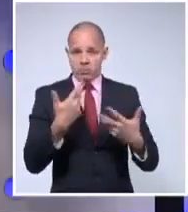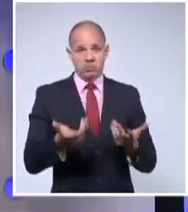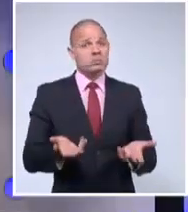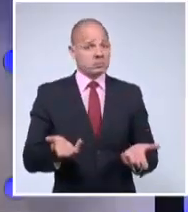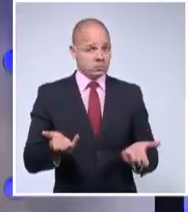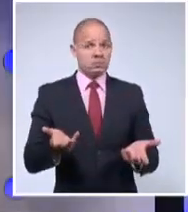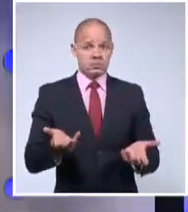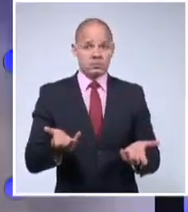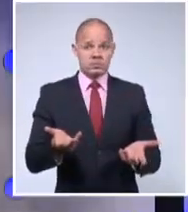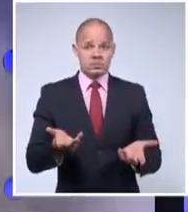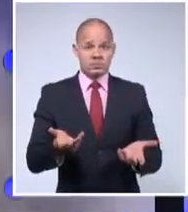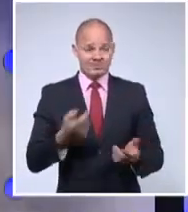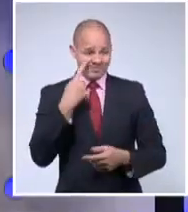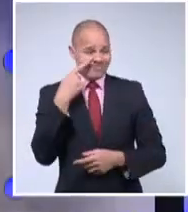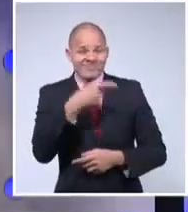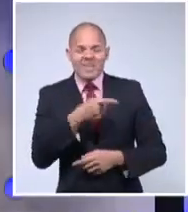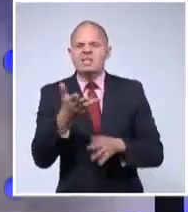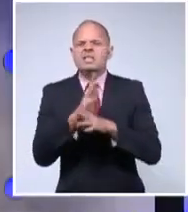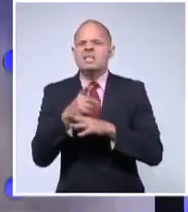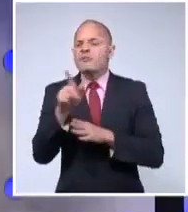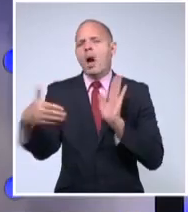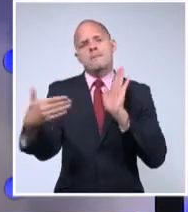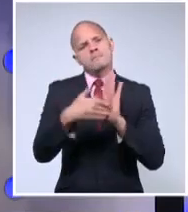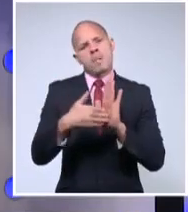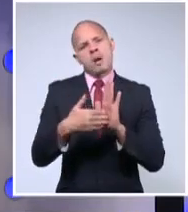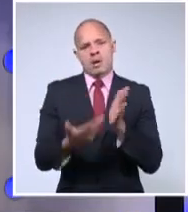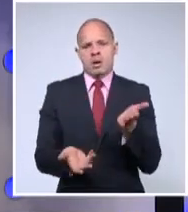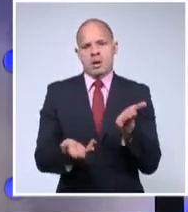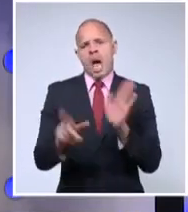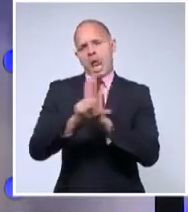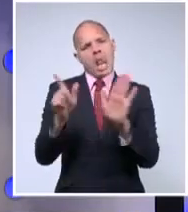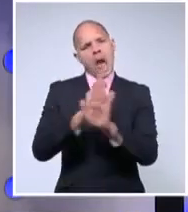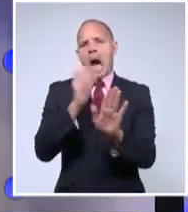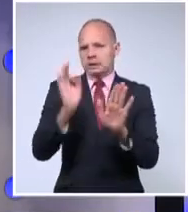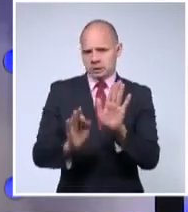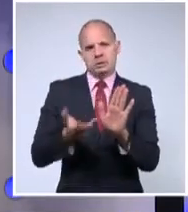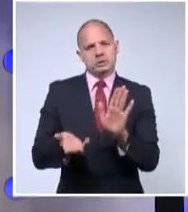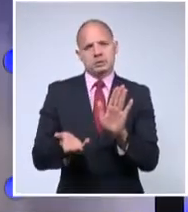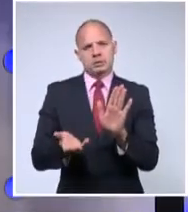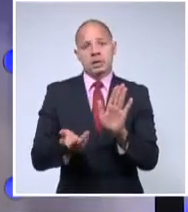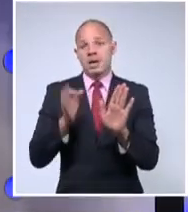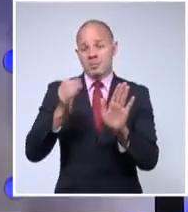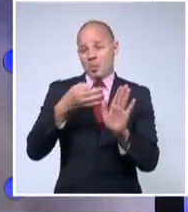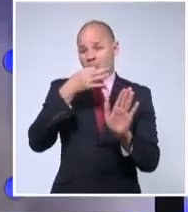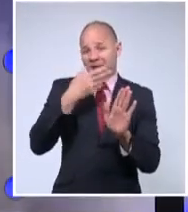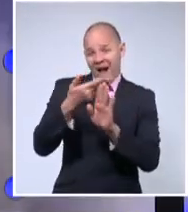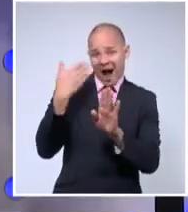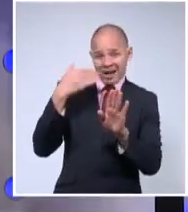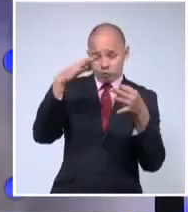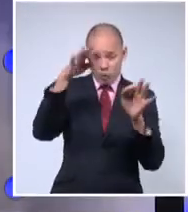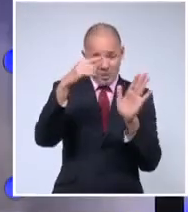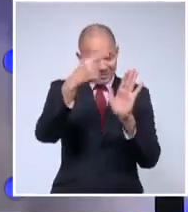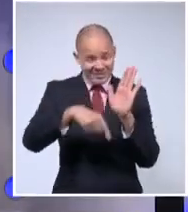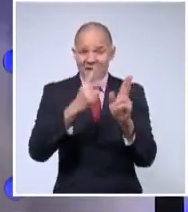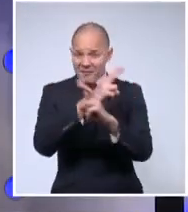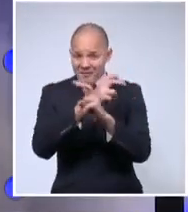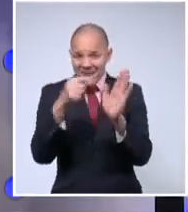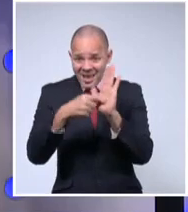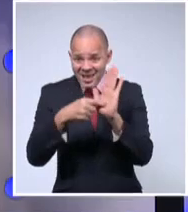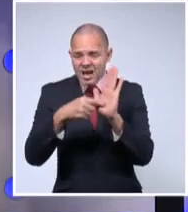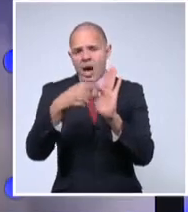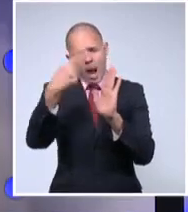manera flagrante, una intromisión en los asuntos internos de Cuba, por tanto una contravención de lo que establece el